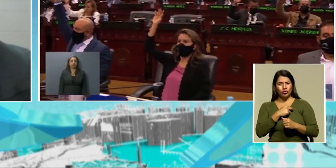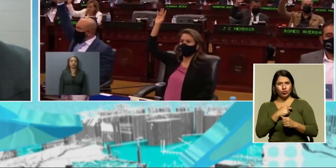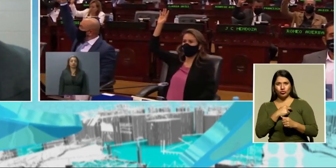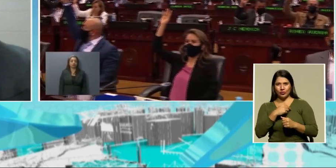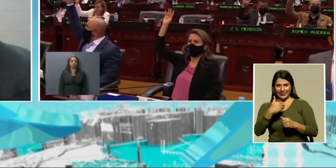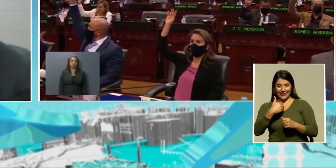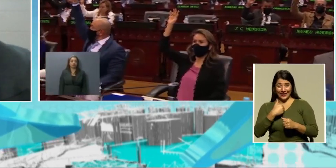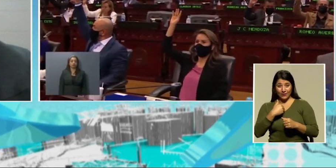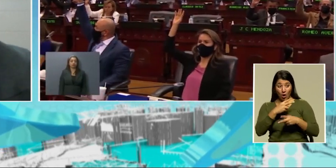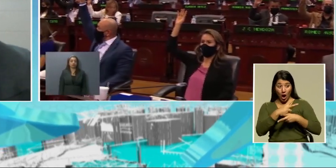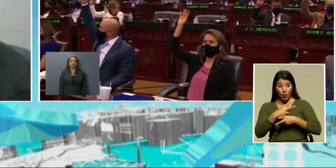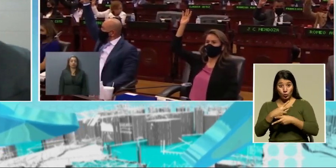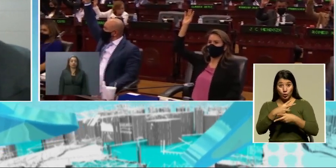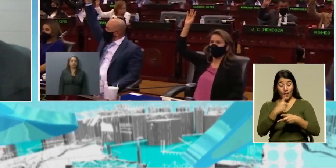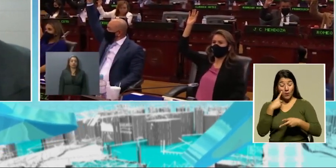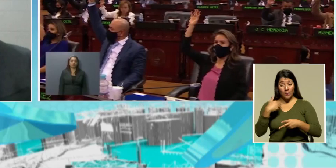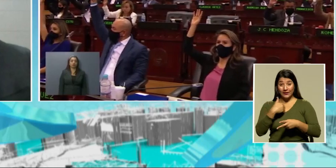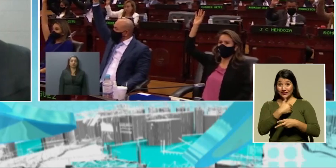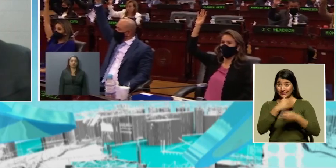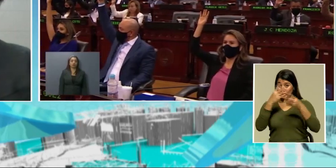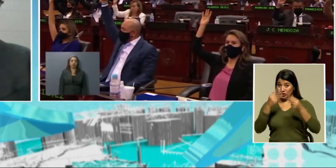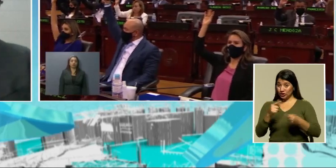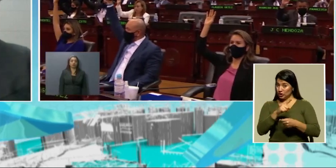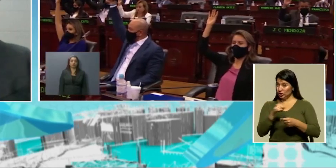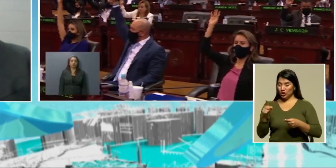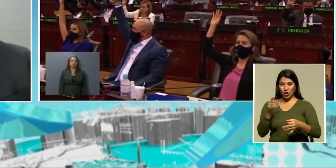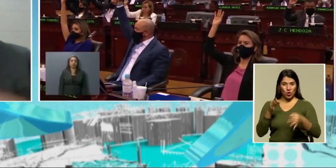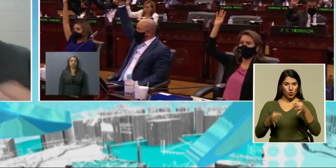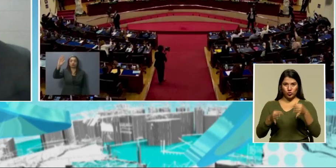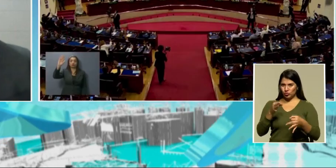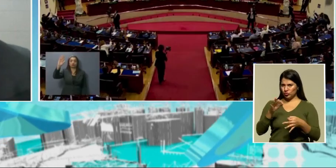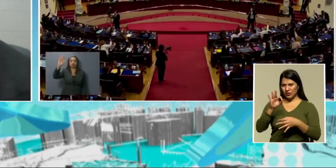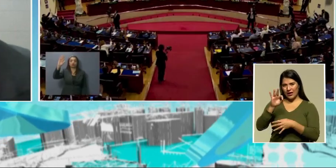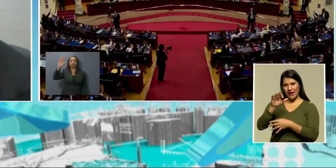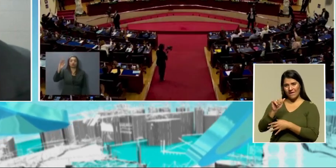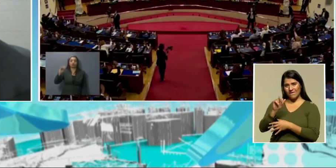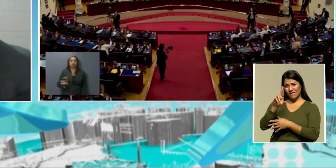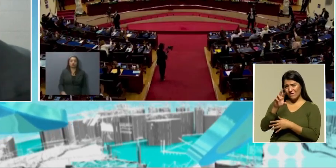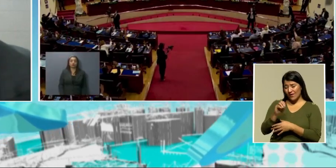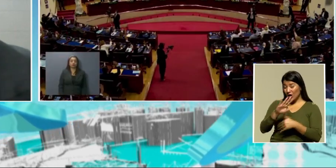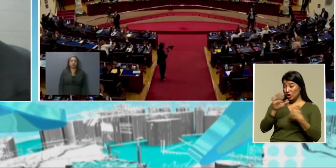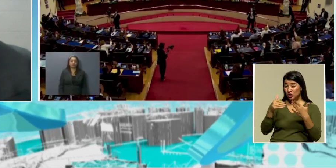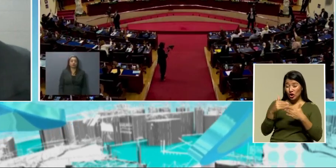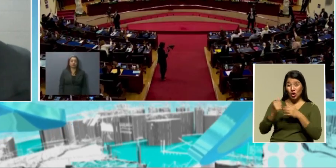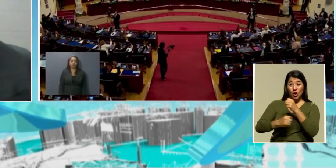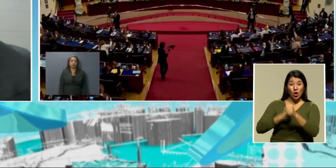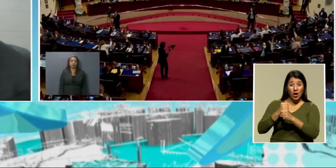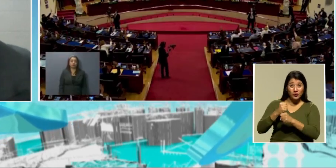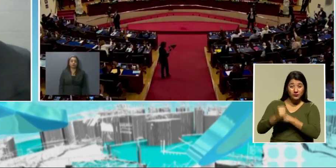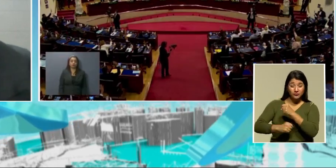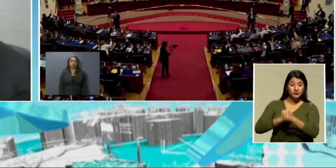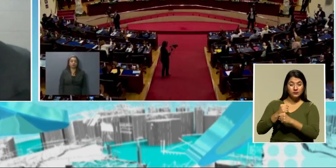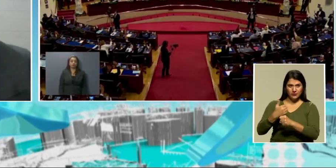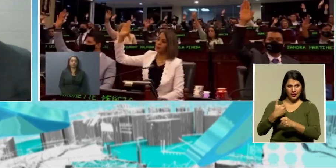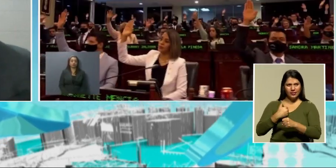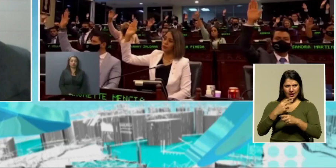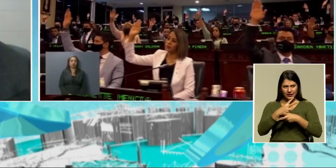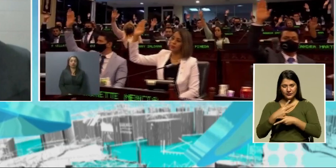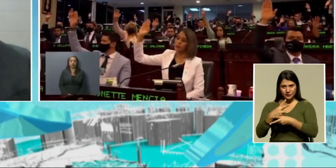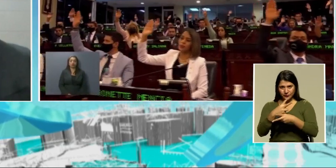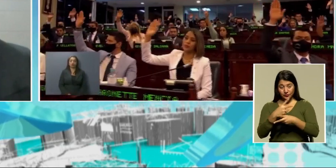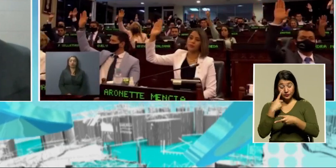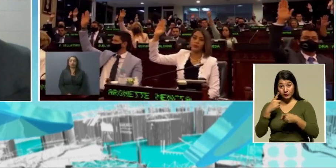de parte del Ministerio de Hacienda. El Faro año con año recibe auditorías del fisco, de la administración